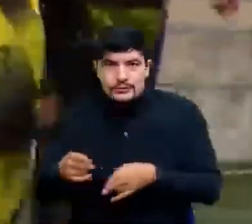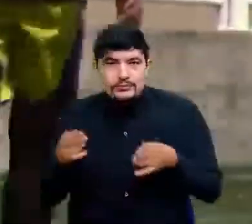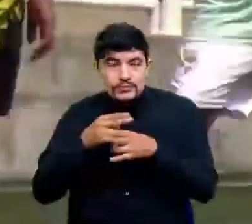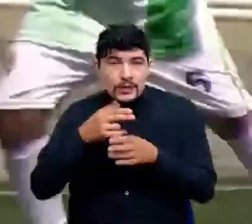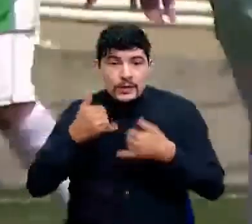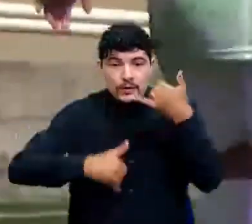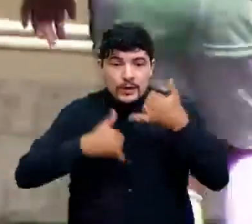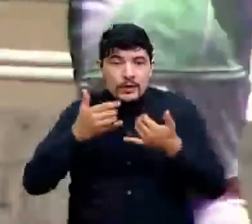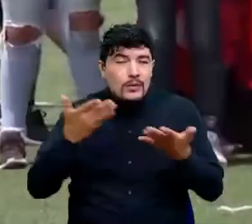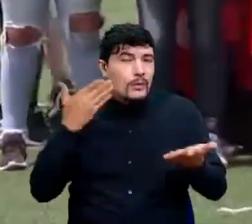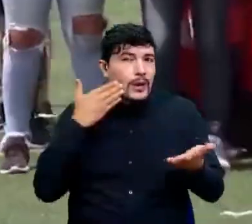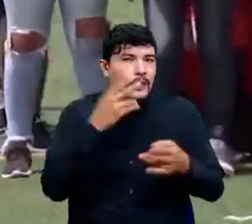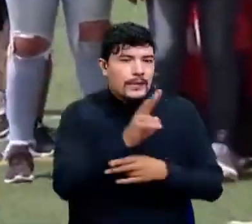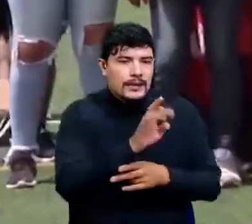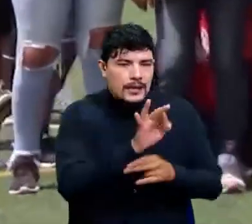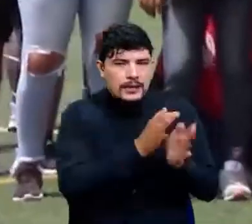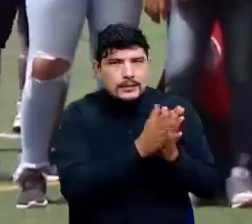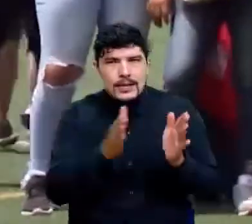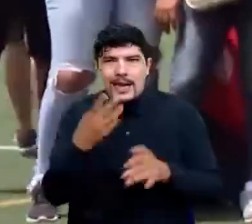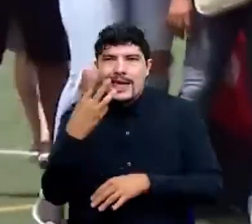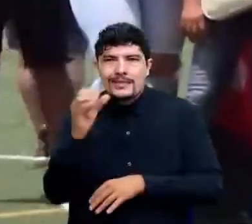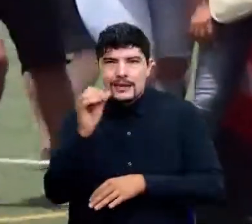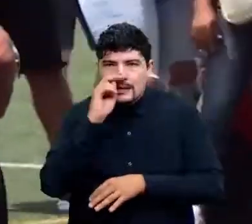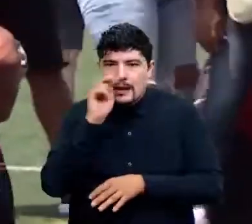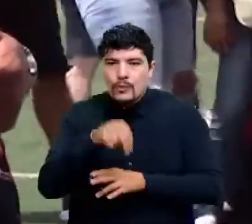se vivirán del 23 al 30 de junio próximo